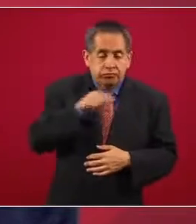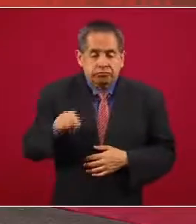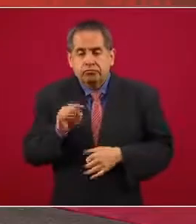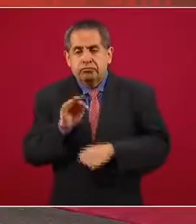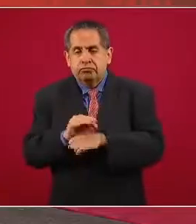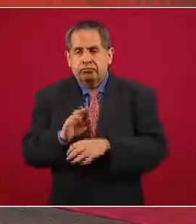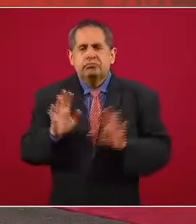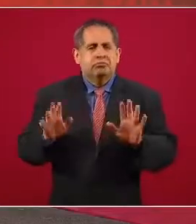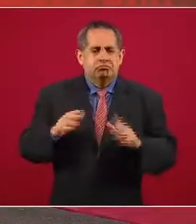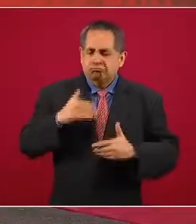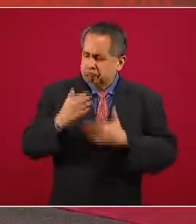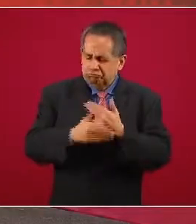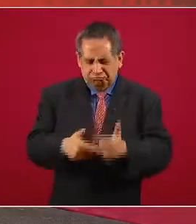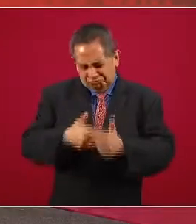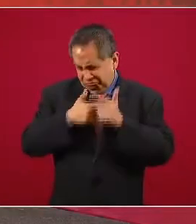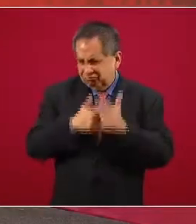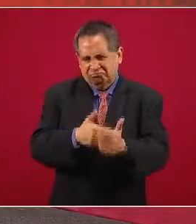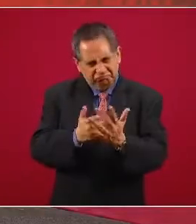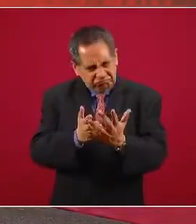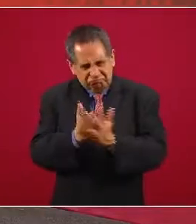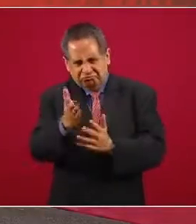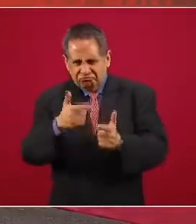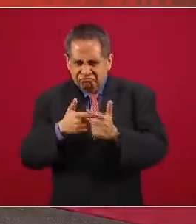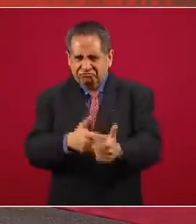ver quién nos para. Muchas gracias.